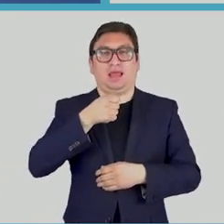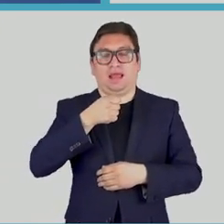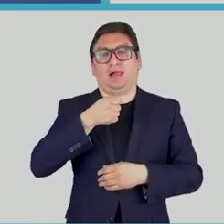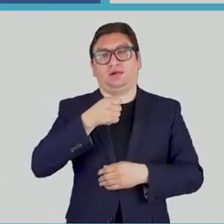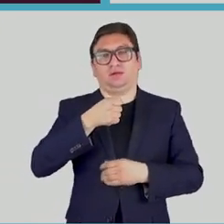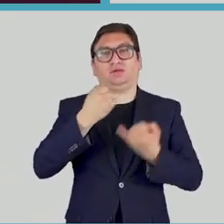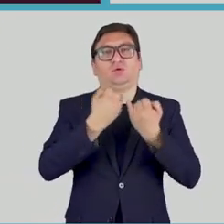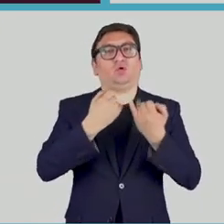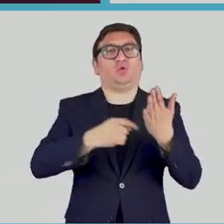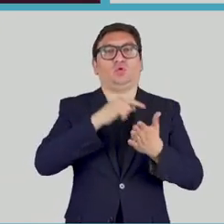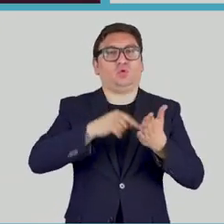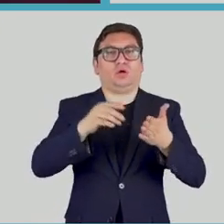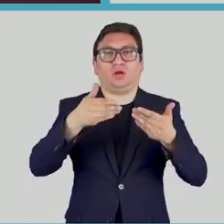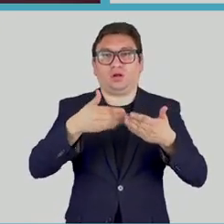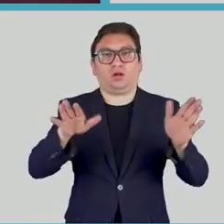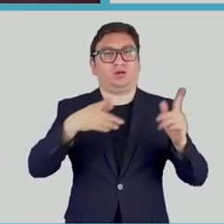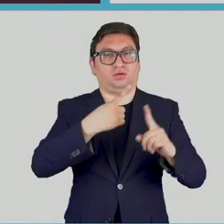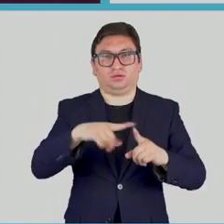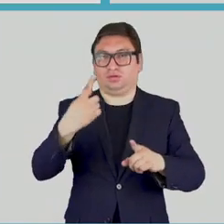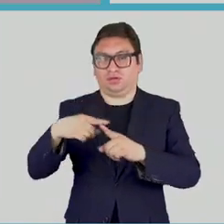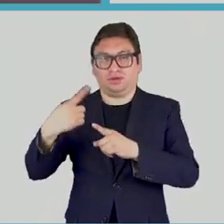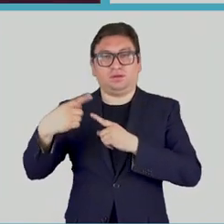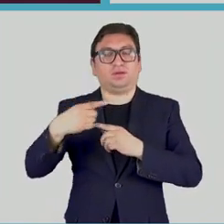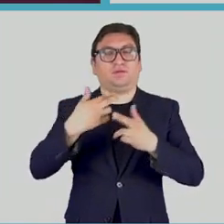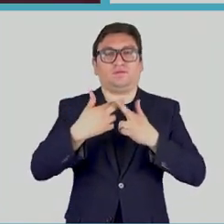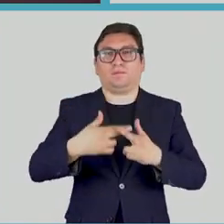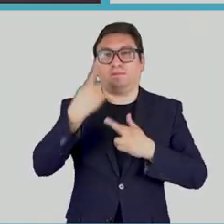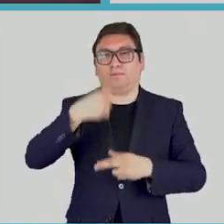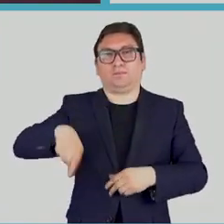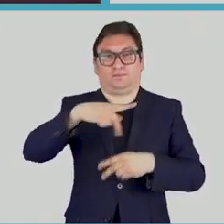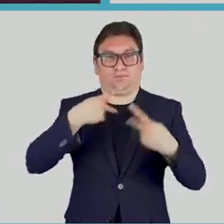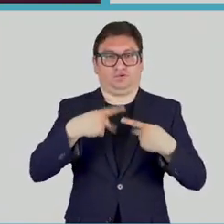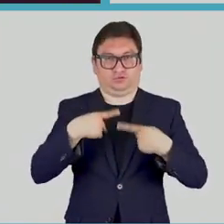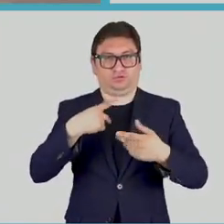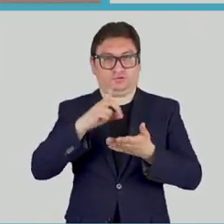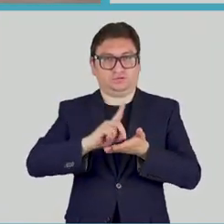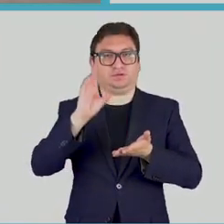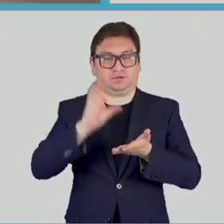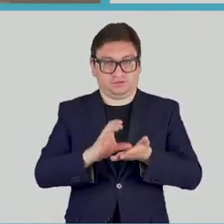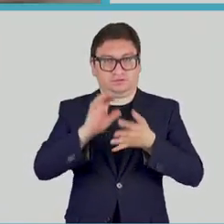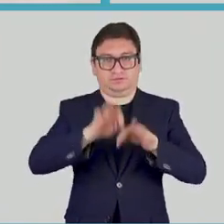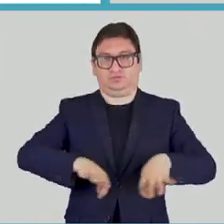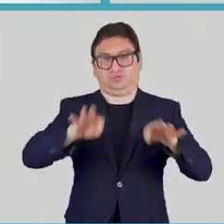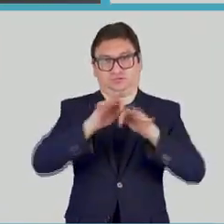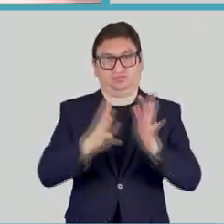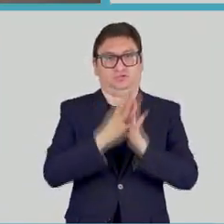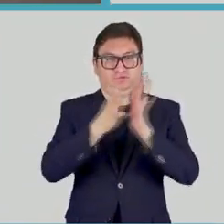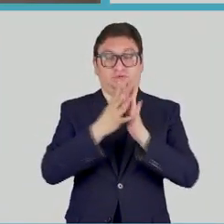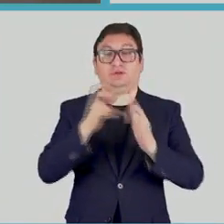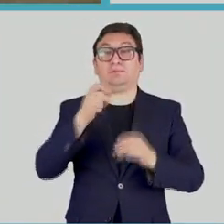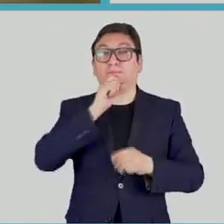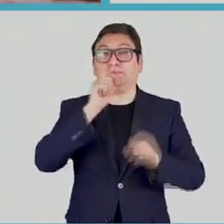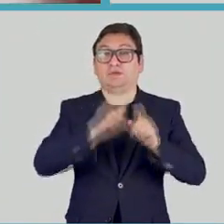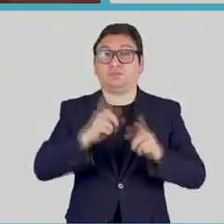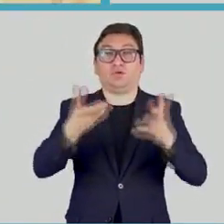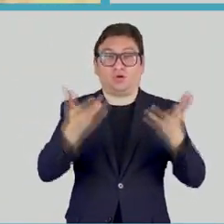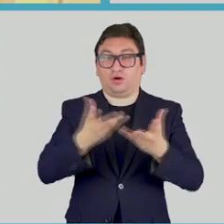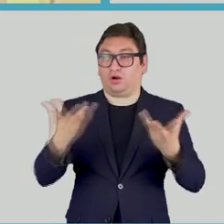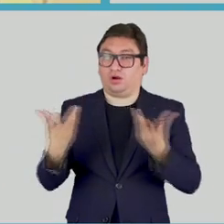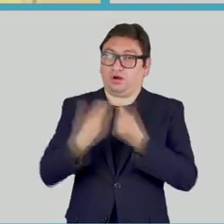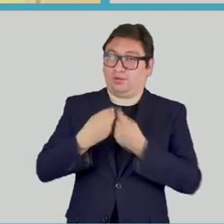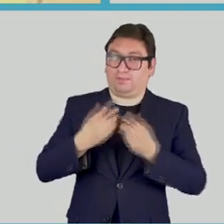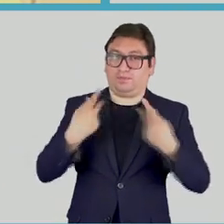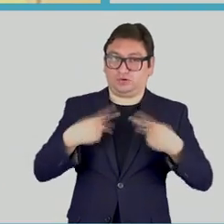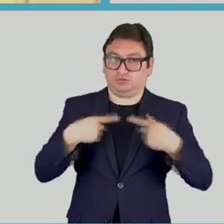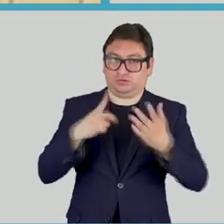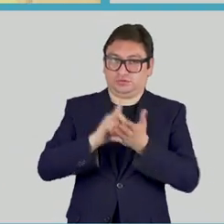plurales de enriquecimiento para personas con discapacidad Pero además hechos con